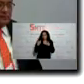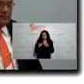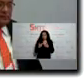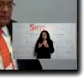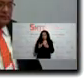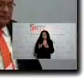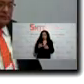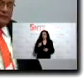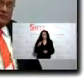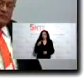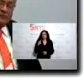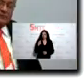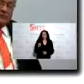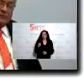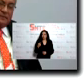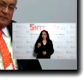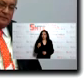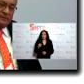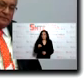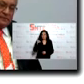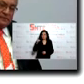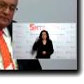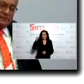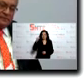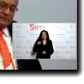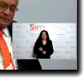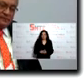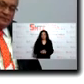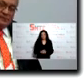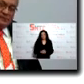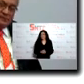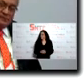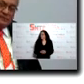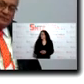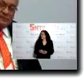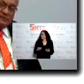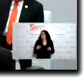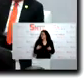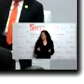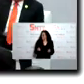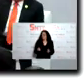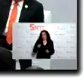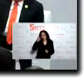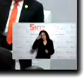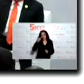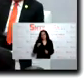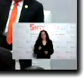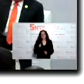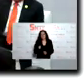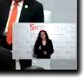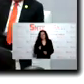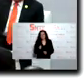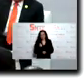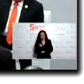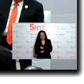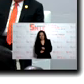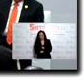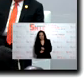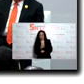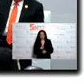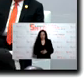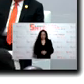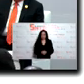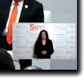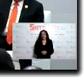saber es qué es una emoción, de qué está hecha y para qué sirve. Entonces, hay un